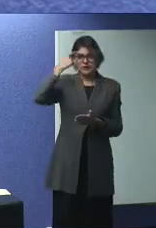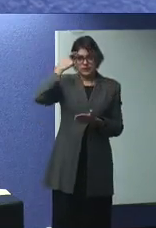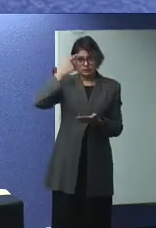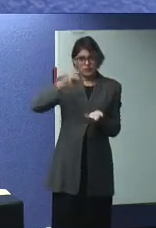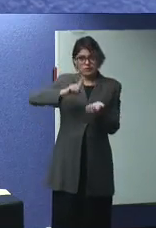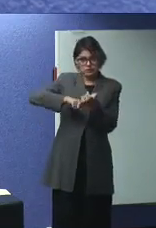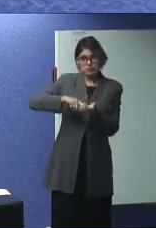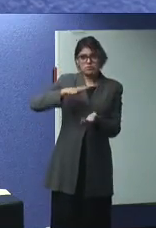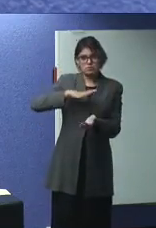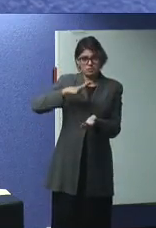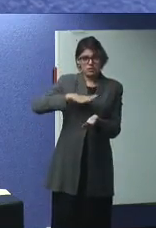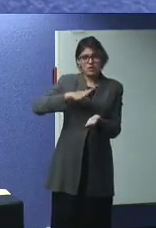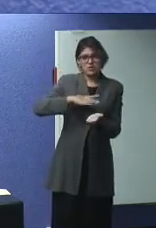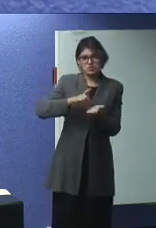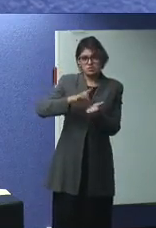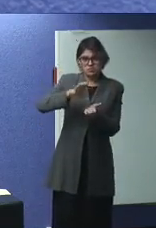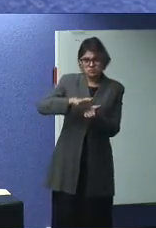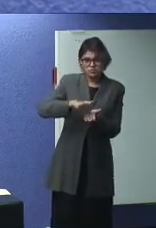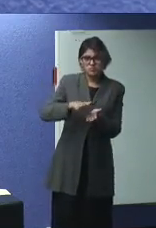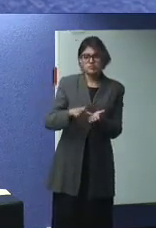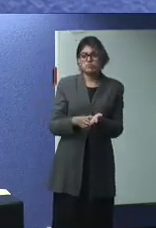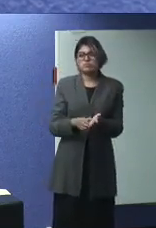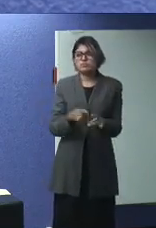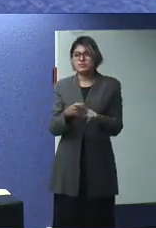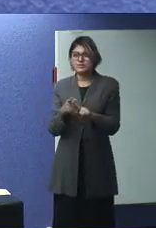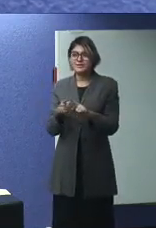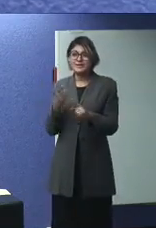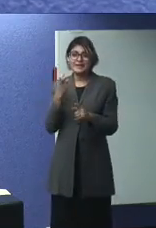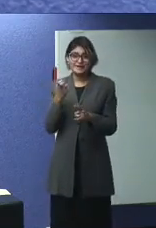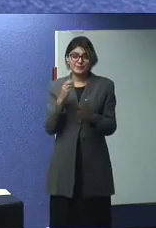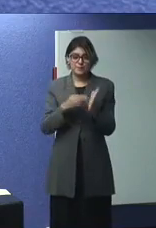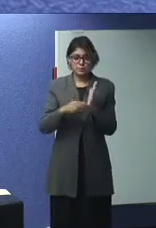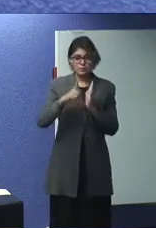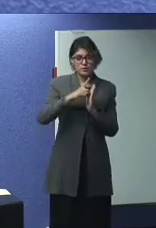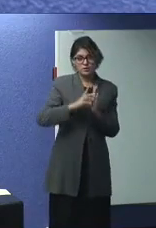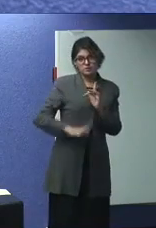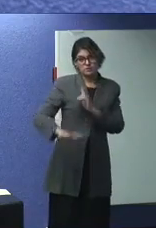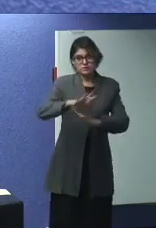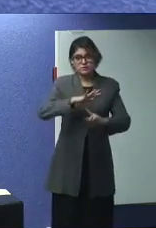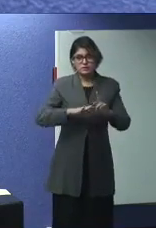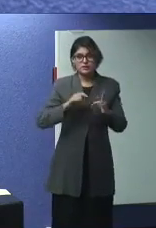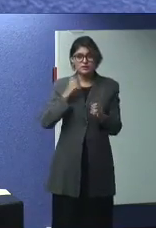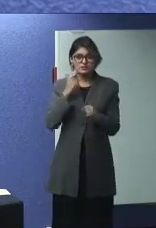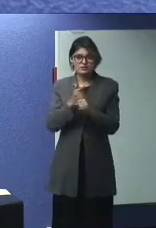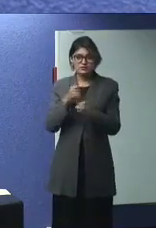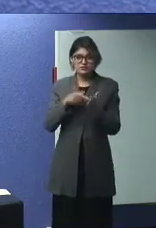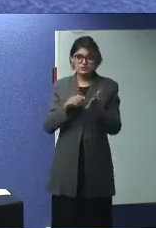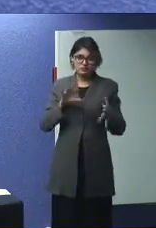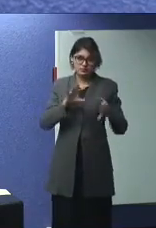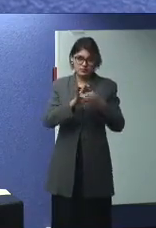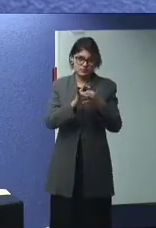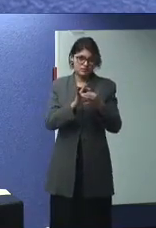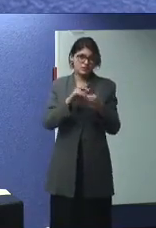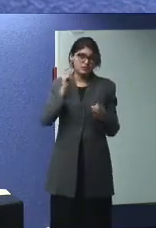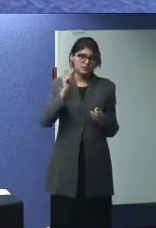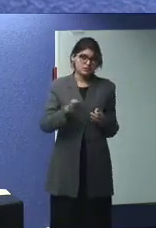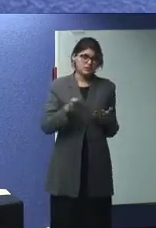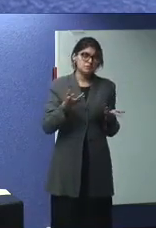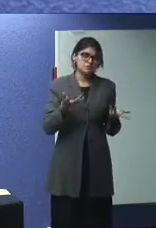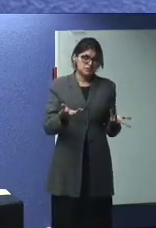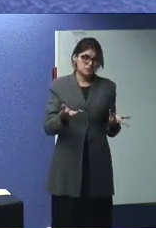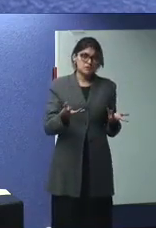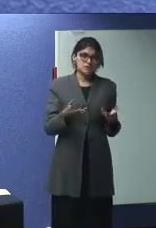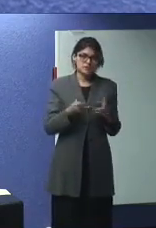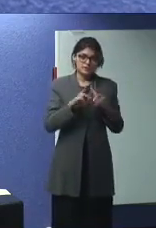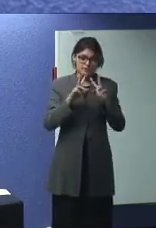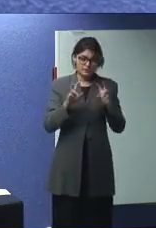intelectuales y las mentales. Entonces, este es otro gran aporte del modelo social para tomar conciencia de estos otros